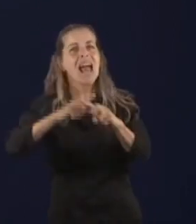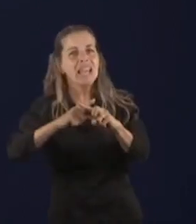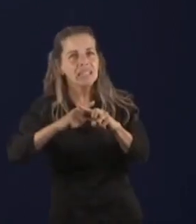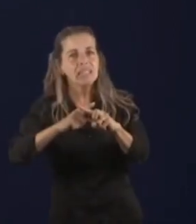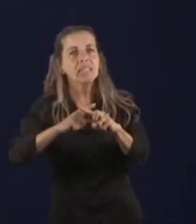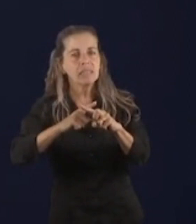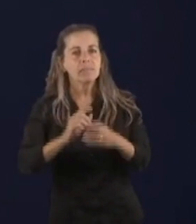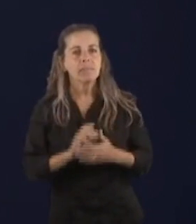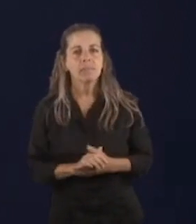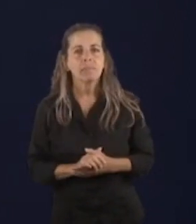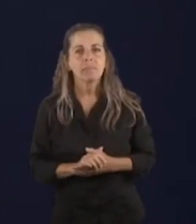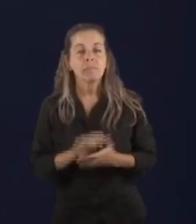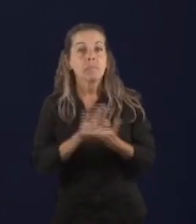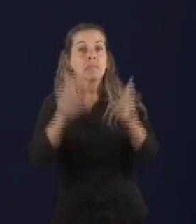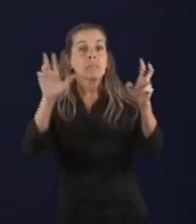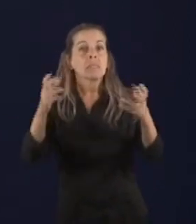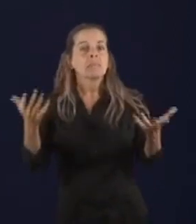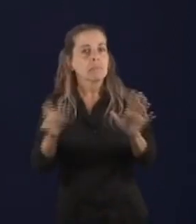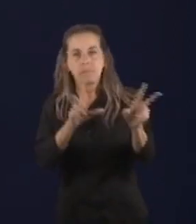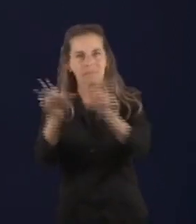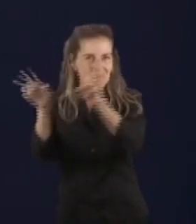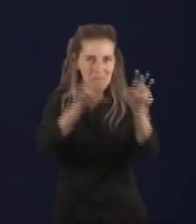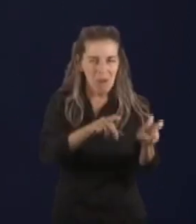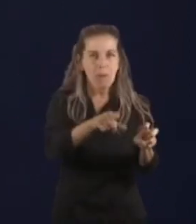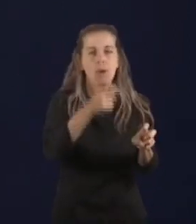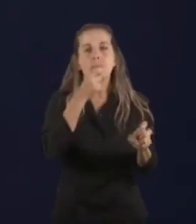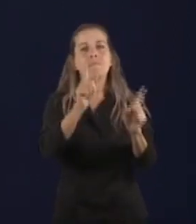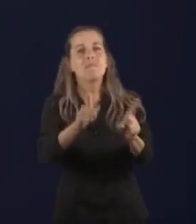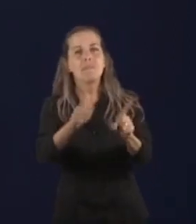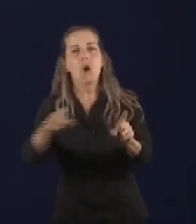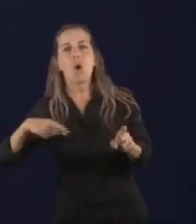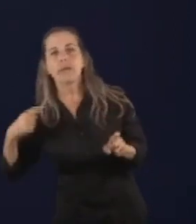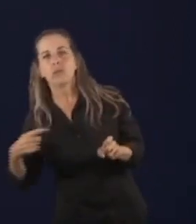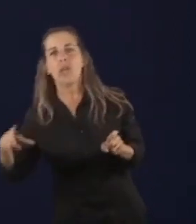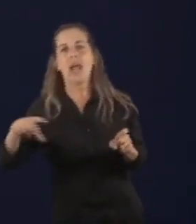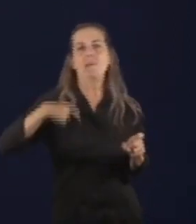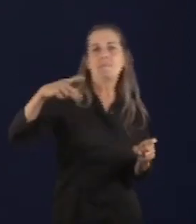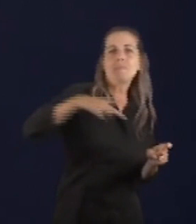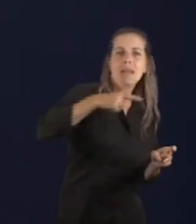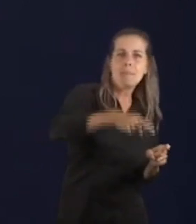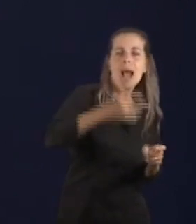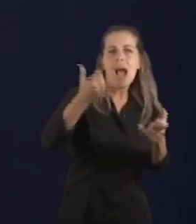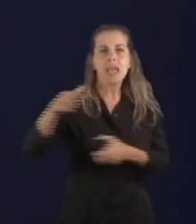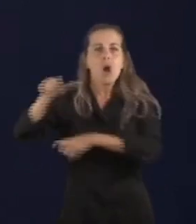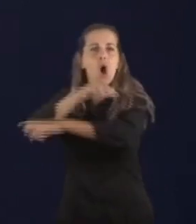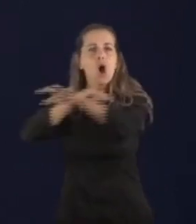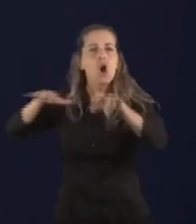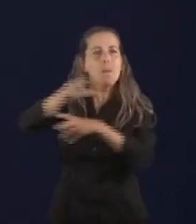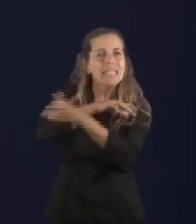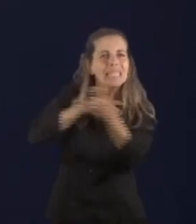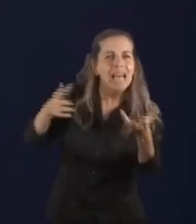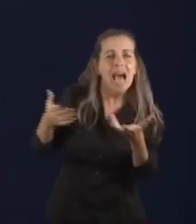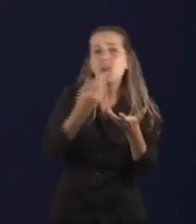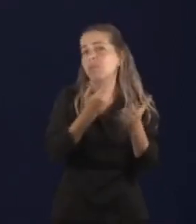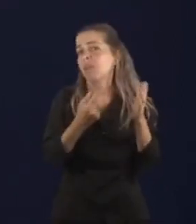el de este tema de bueno si las obras sociales las prepas te tomarían no te Tom bueno bueno especulaciones que cada cada obra